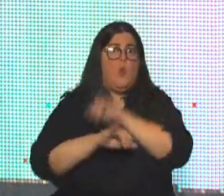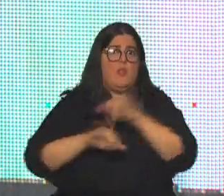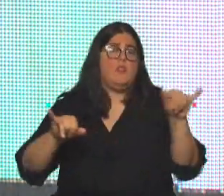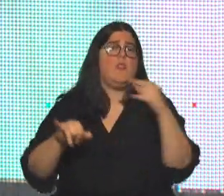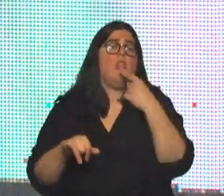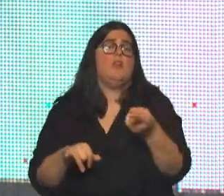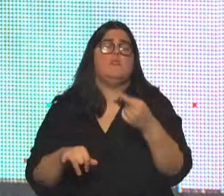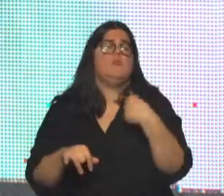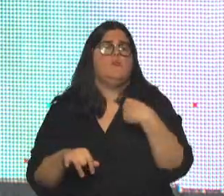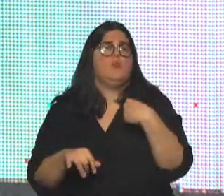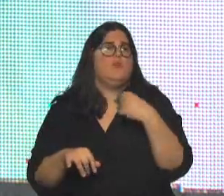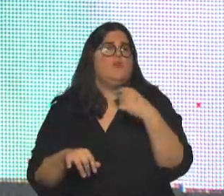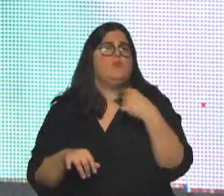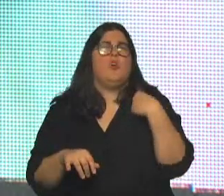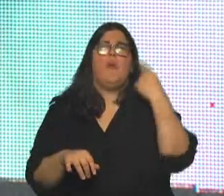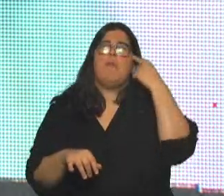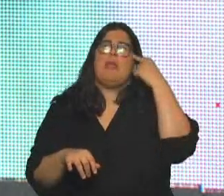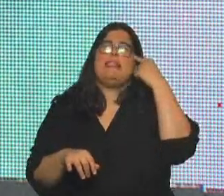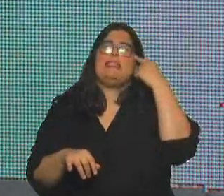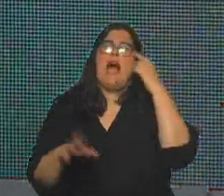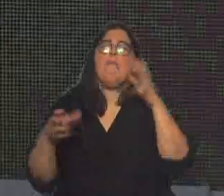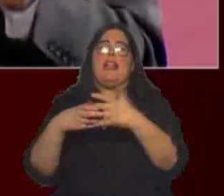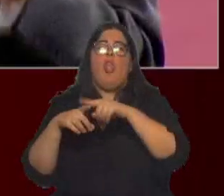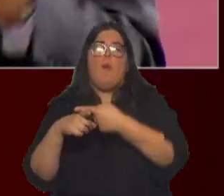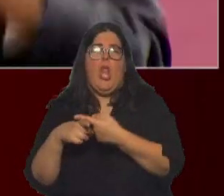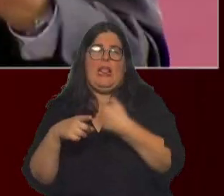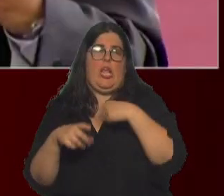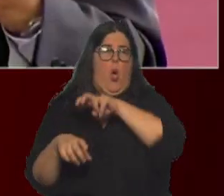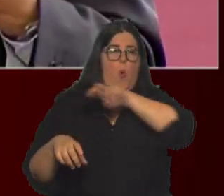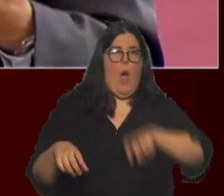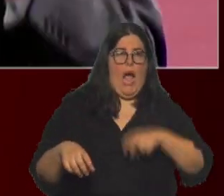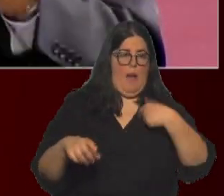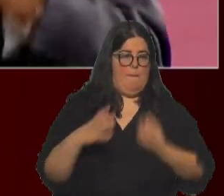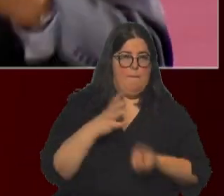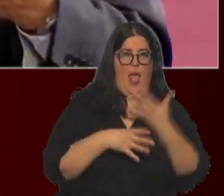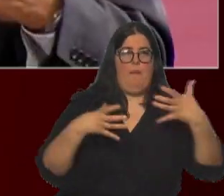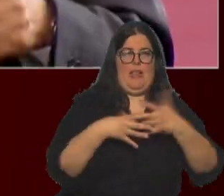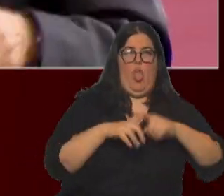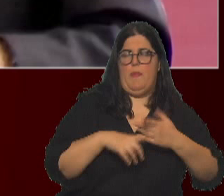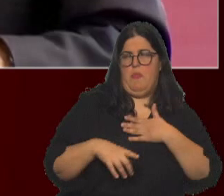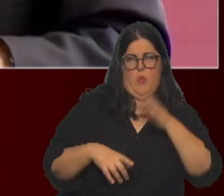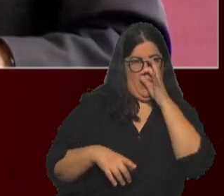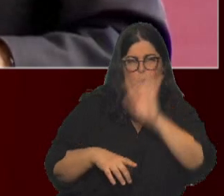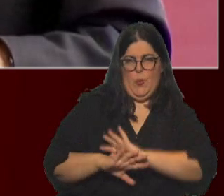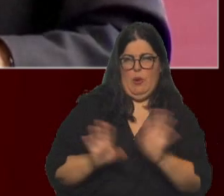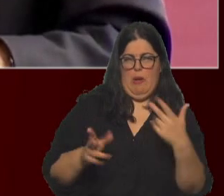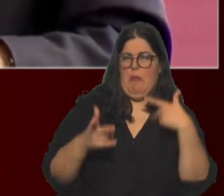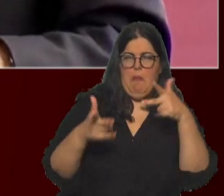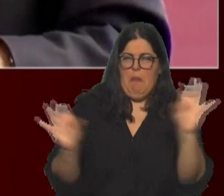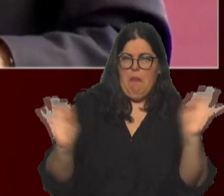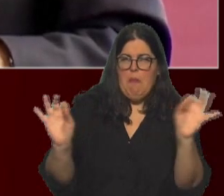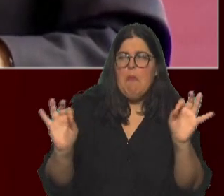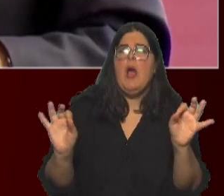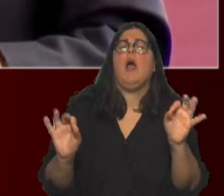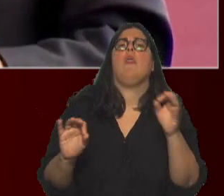que nunca había estado en su futuro una candidatura independiente. Dice, considero no es la vía para